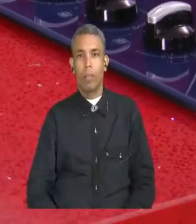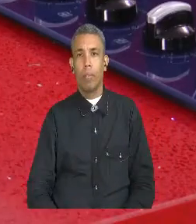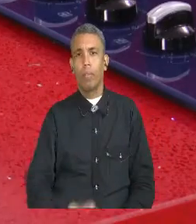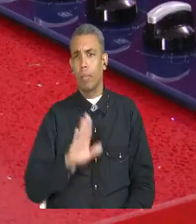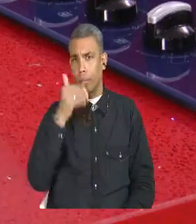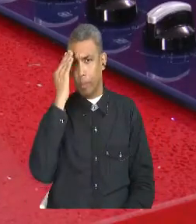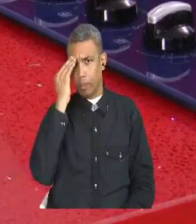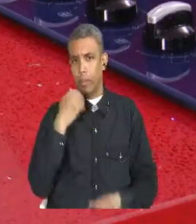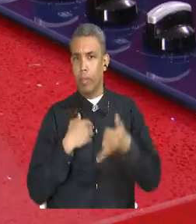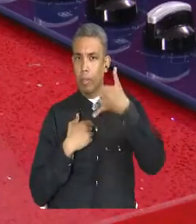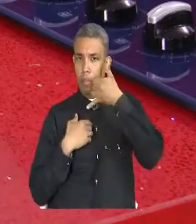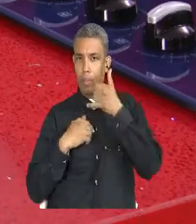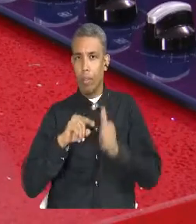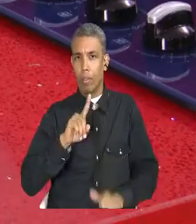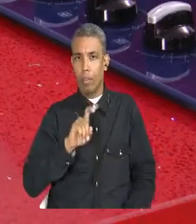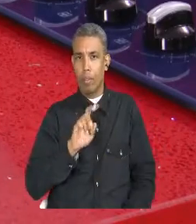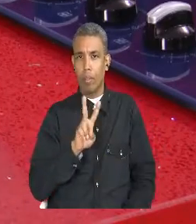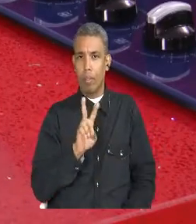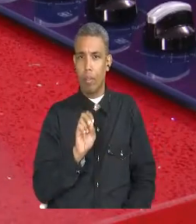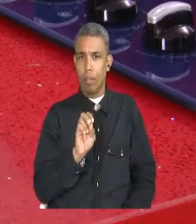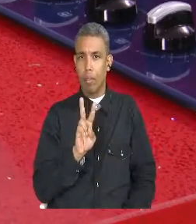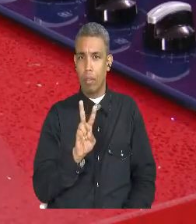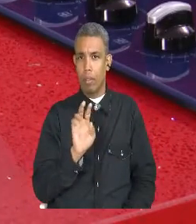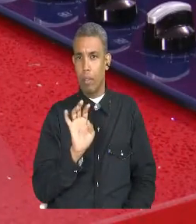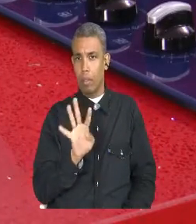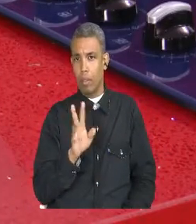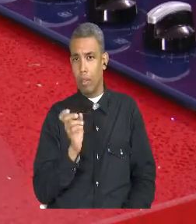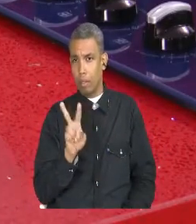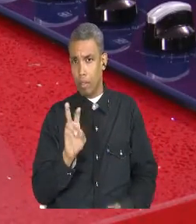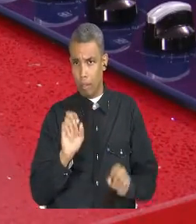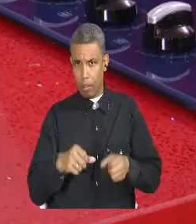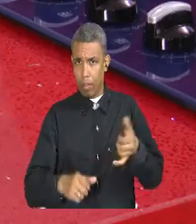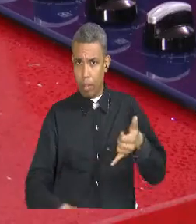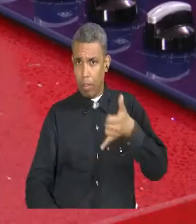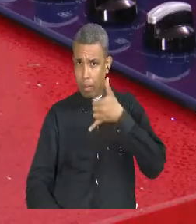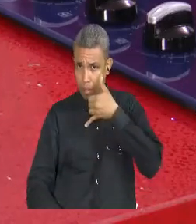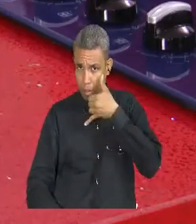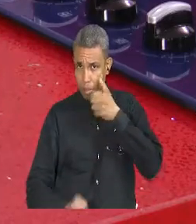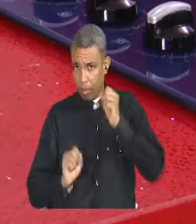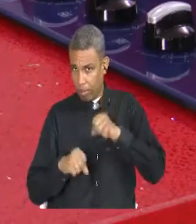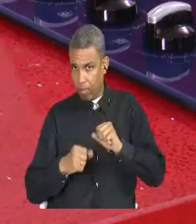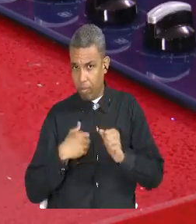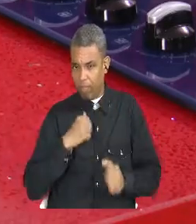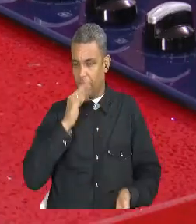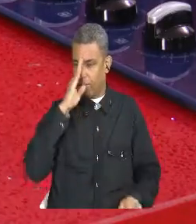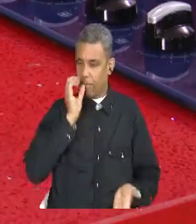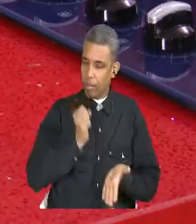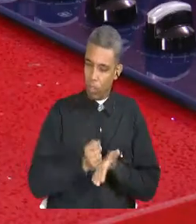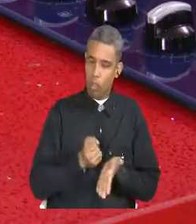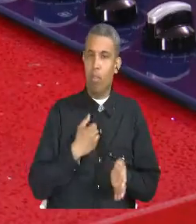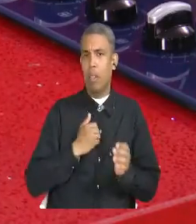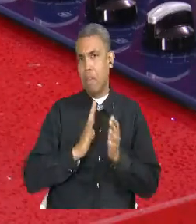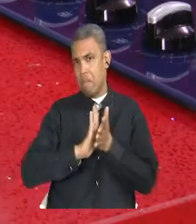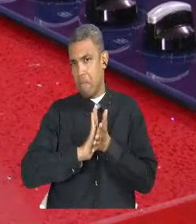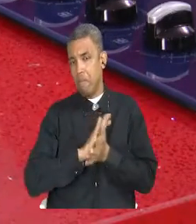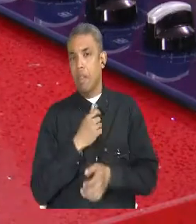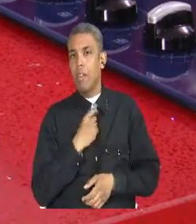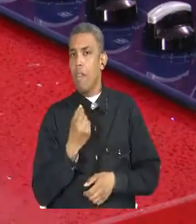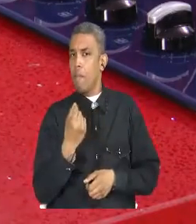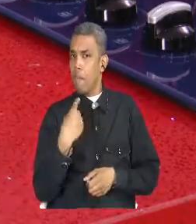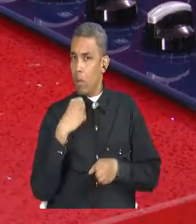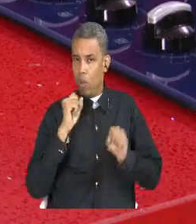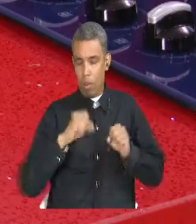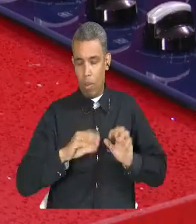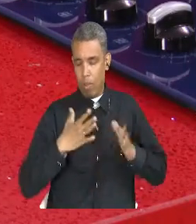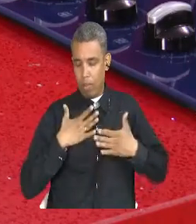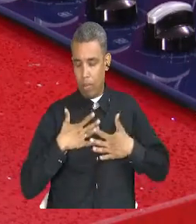línea de participación, está completamente disponible para que todos ustedes marquen y participen con nosotros, que no sé, lo que nos quieran decir acerca de las recetas, en especial